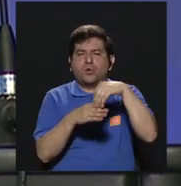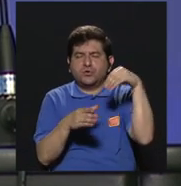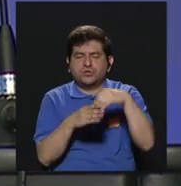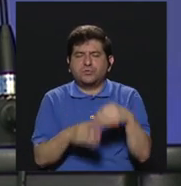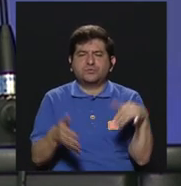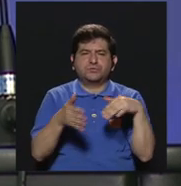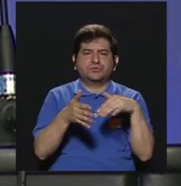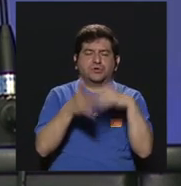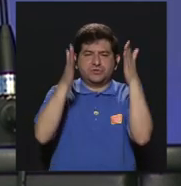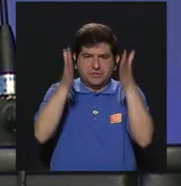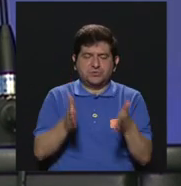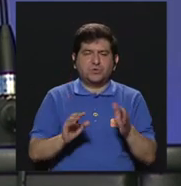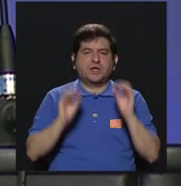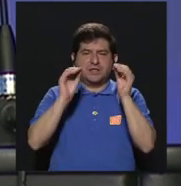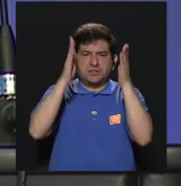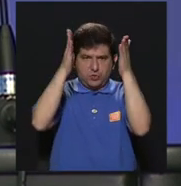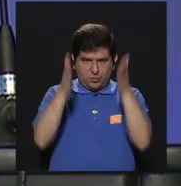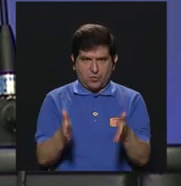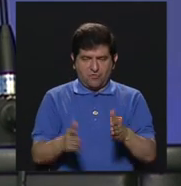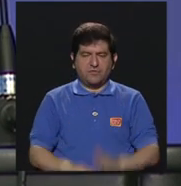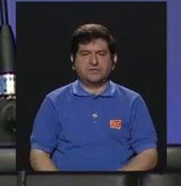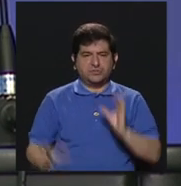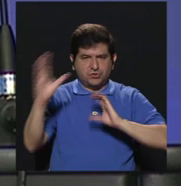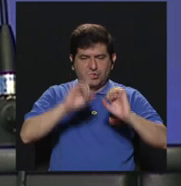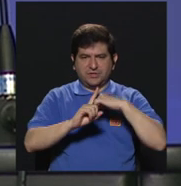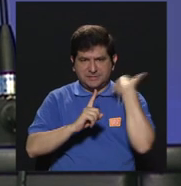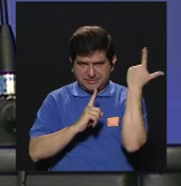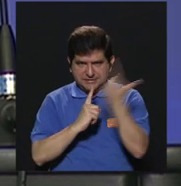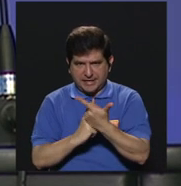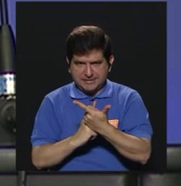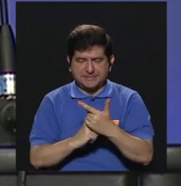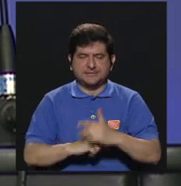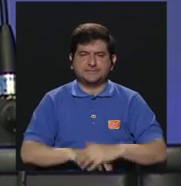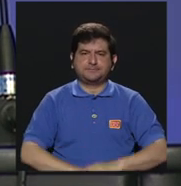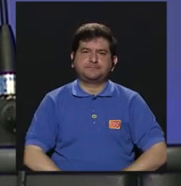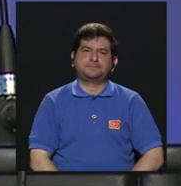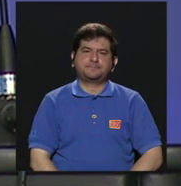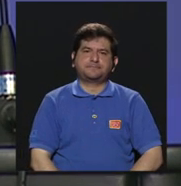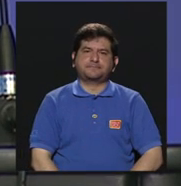nuestros estudiantes y profesores de ciencias sociales,